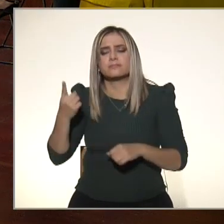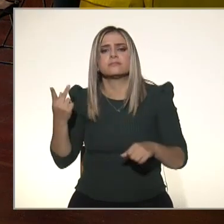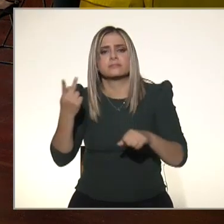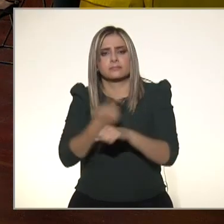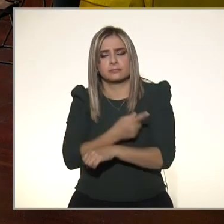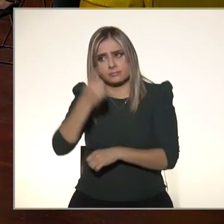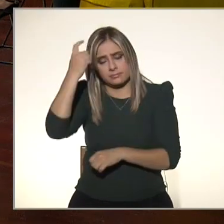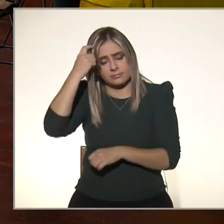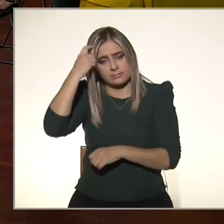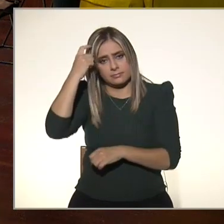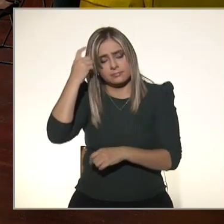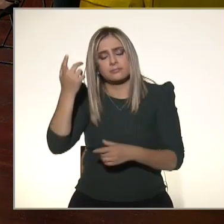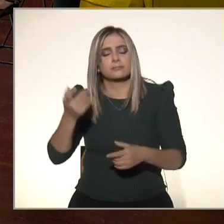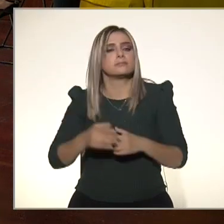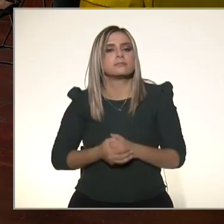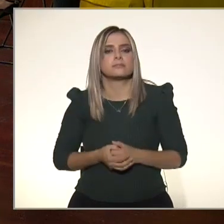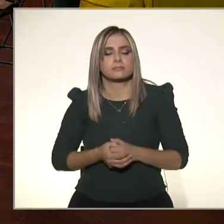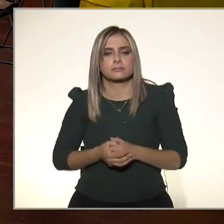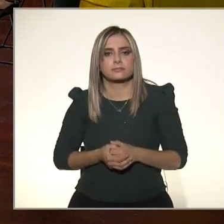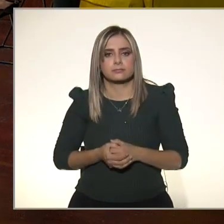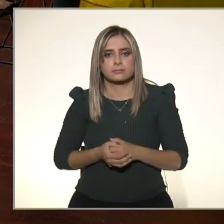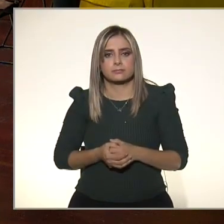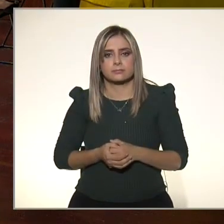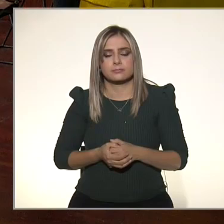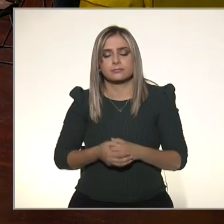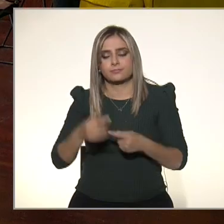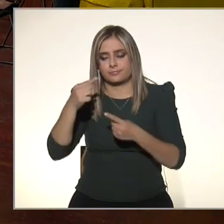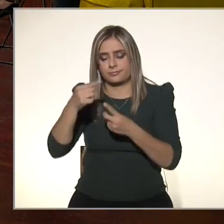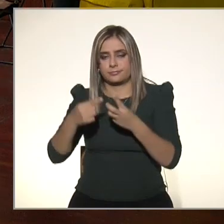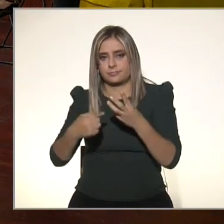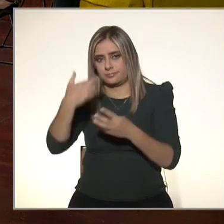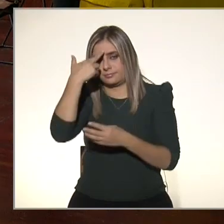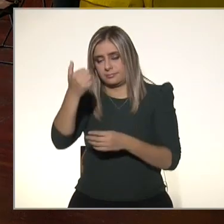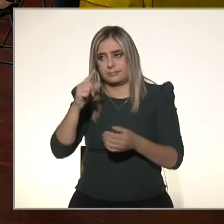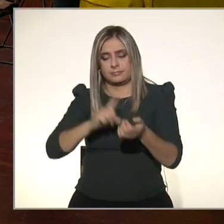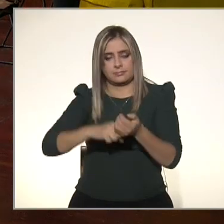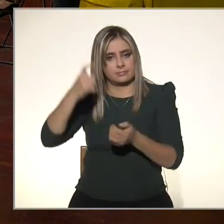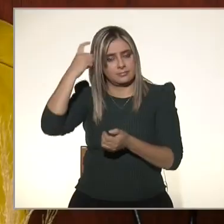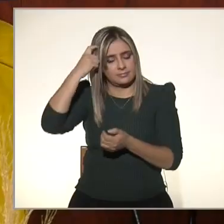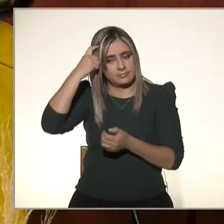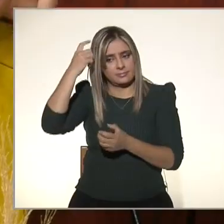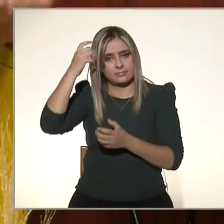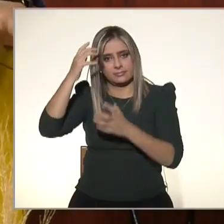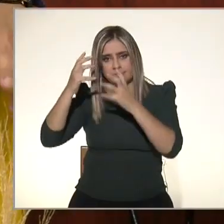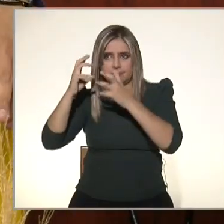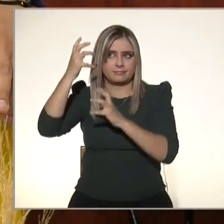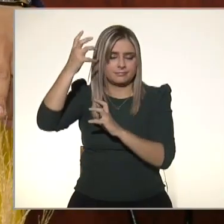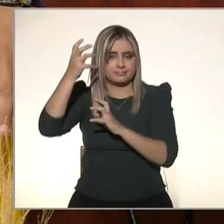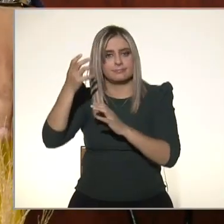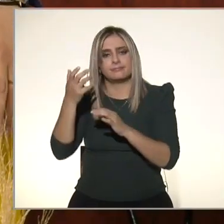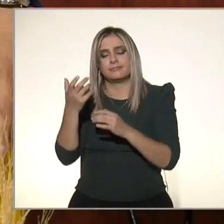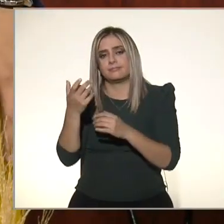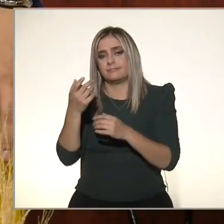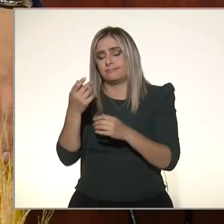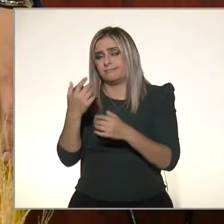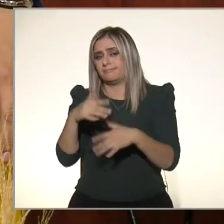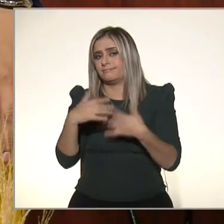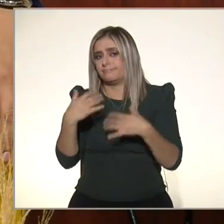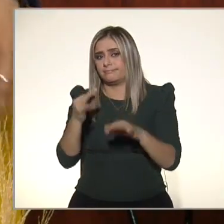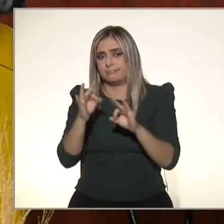los psicológicos? Híjole, los factores psicógenos son súper importantes desde el punto de vista